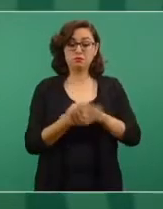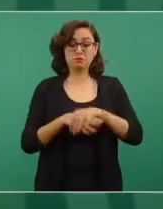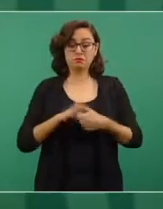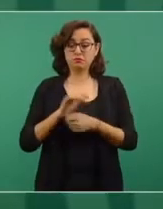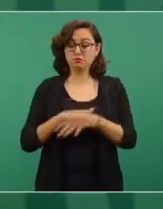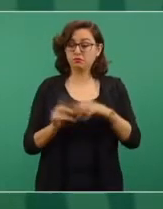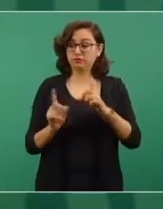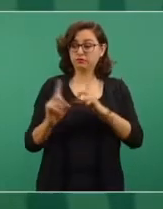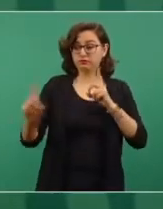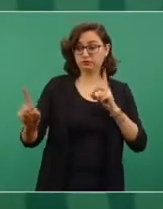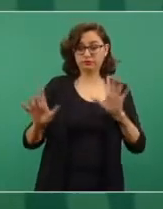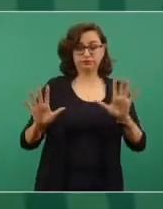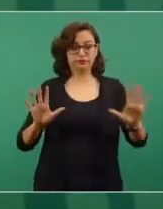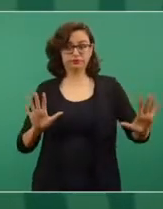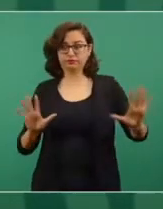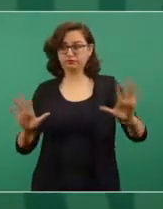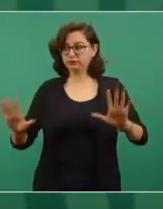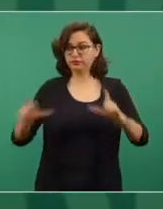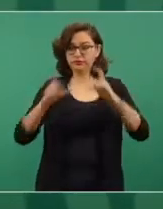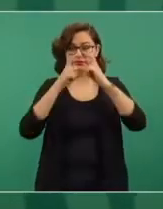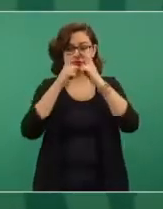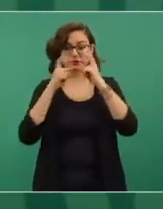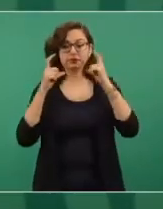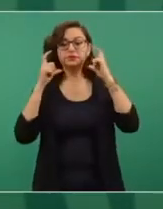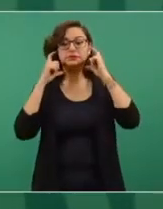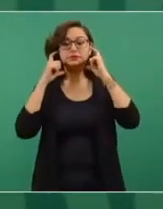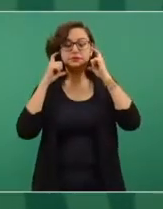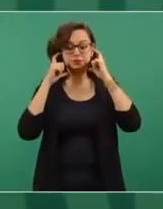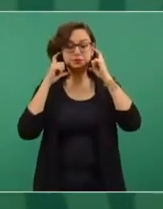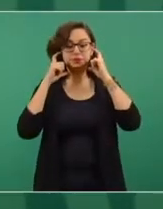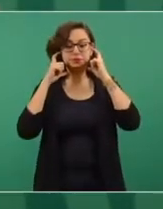cubrebocas, el abstenerse de tener